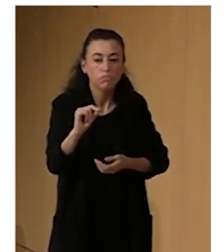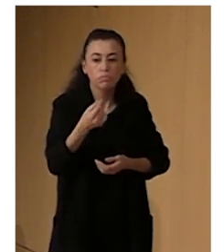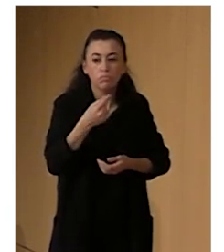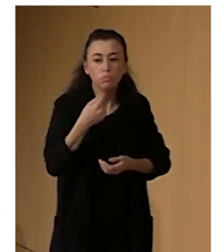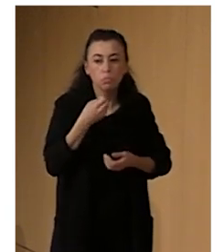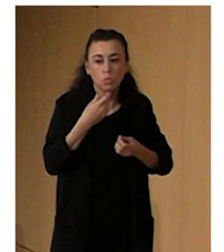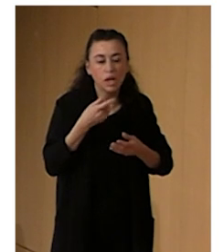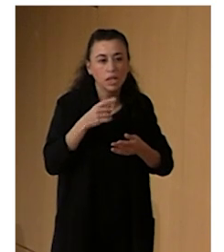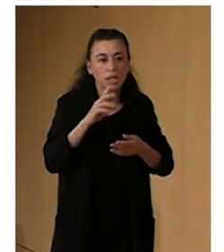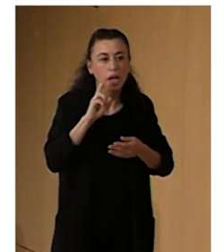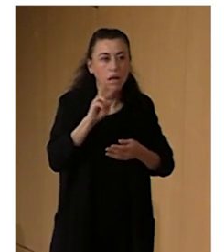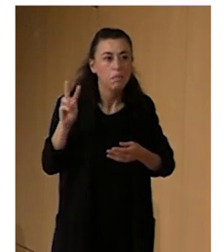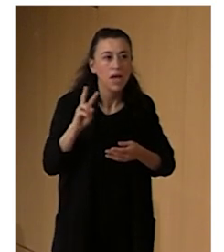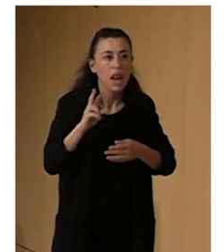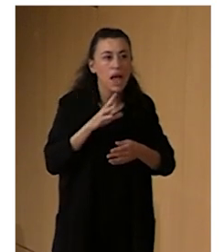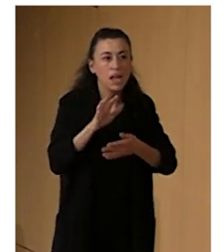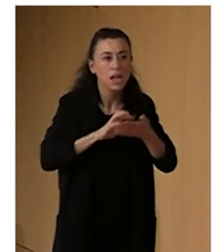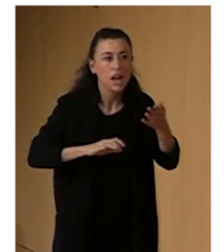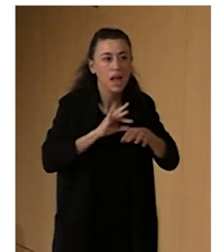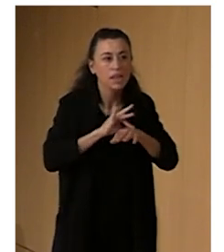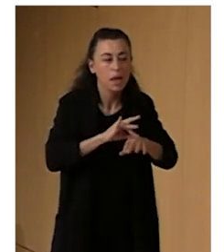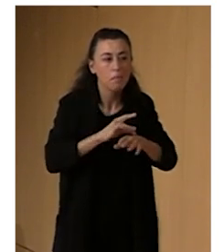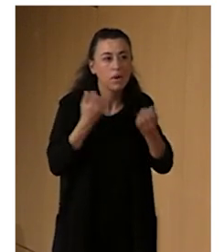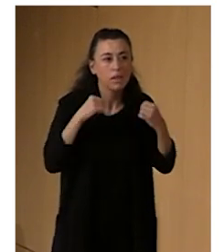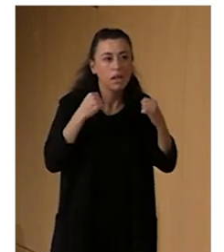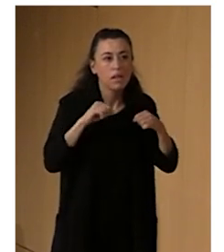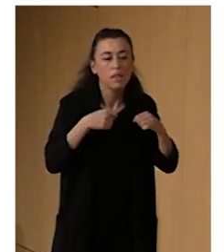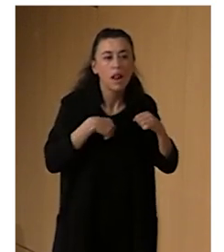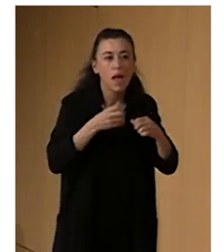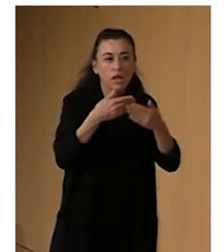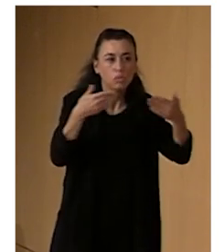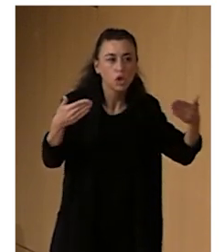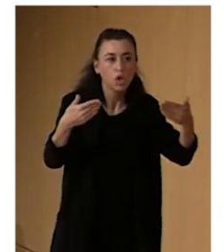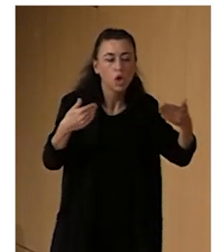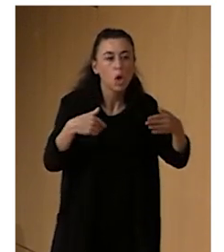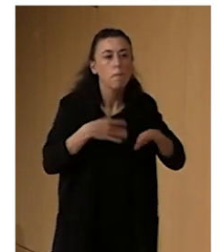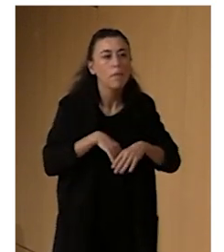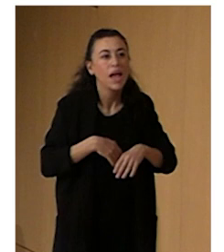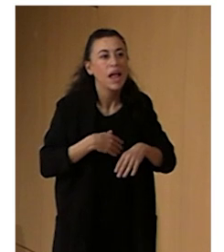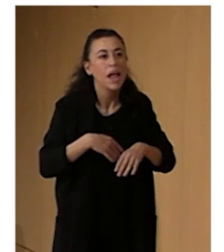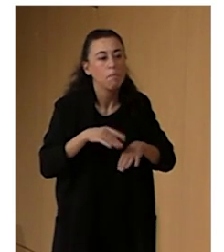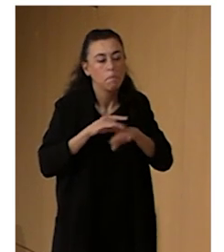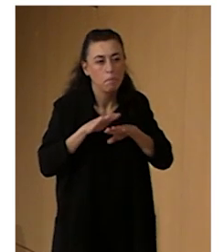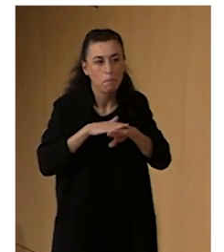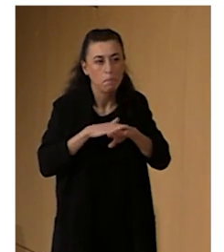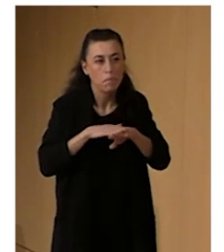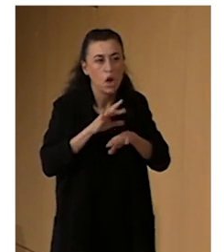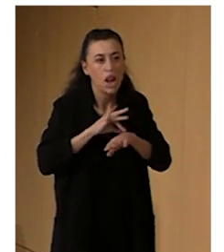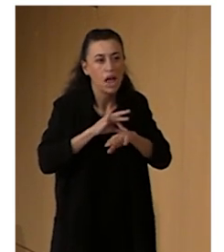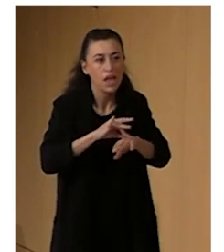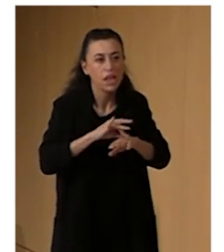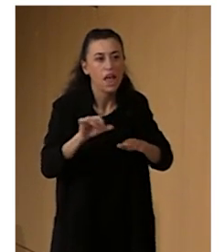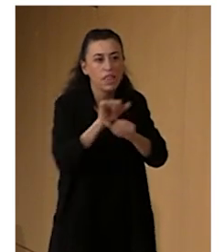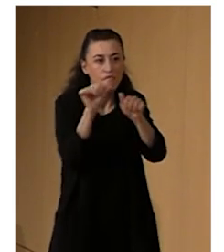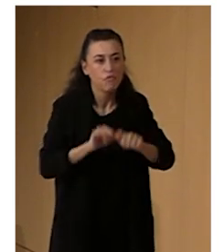práctica de la exposición Perdón la guía práctica Perdón la guía en formato de de lectura fácil gracias a a